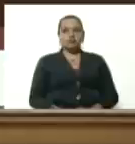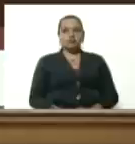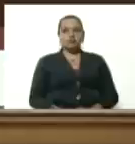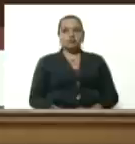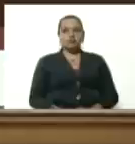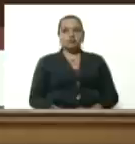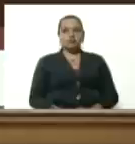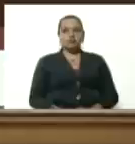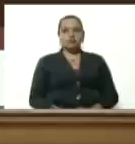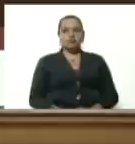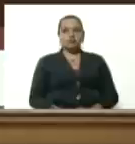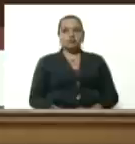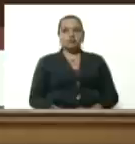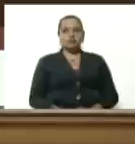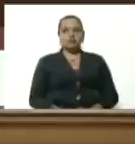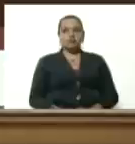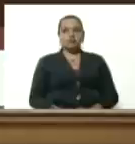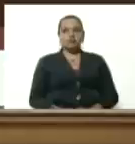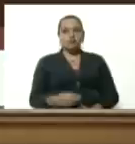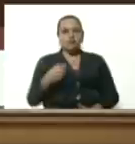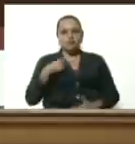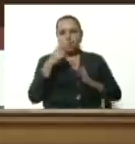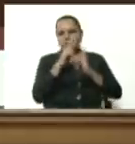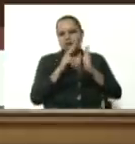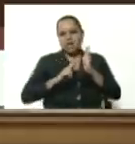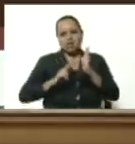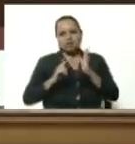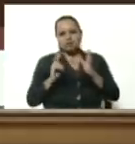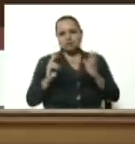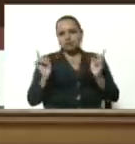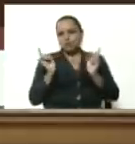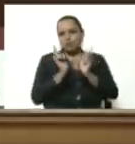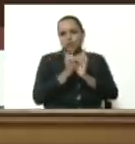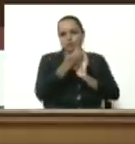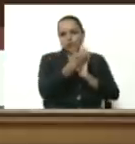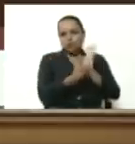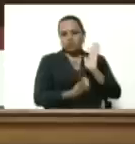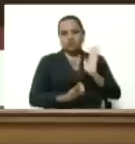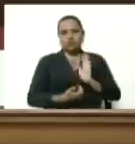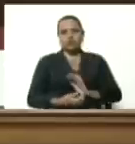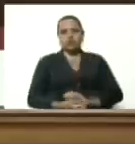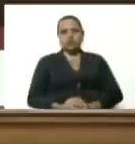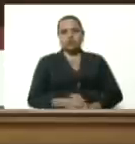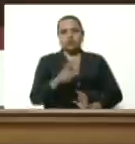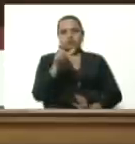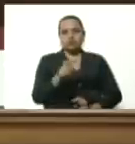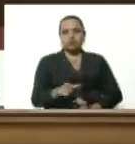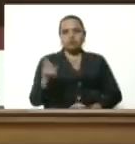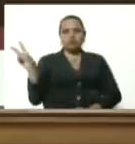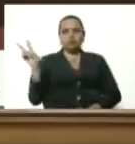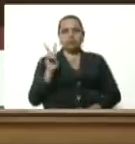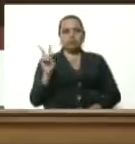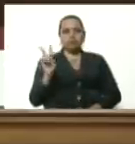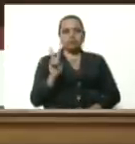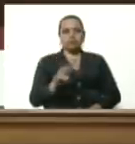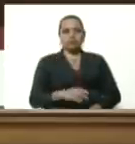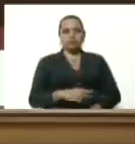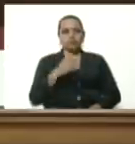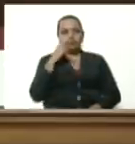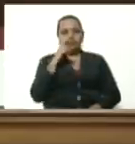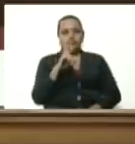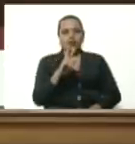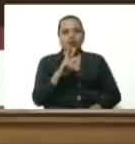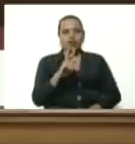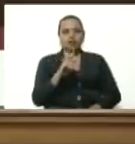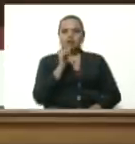Yo voy a leer solo esto de un venezolano, a ver a quién no le llega en el